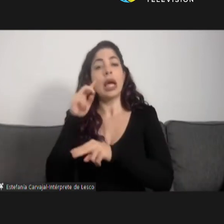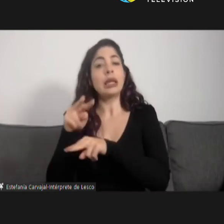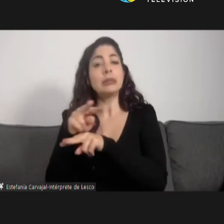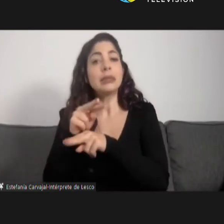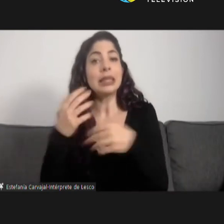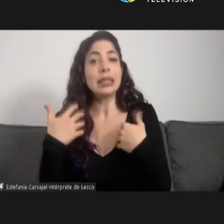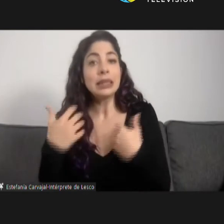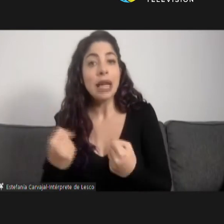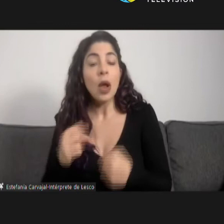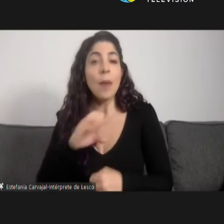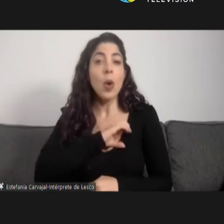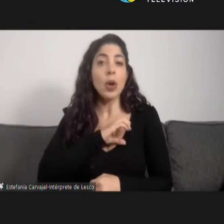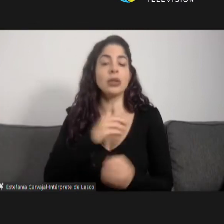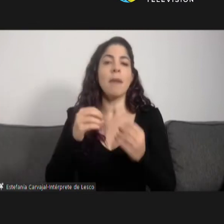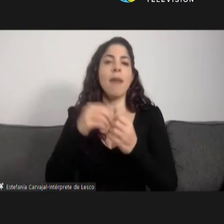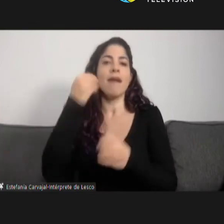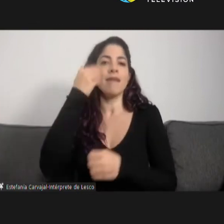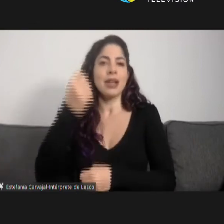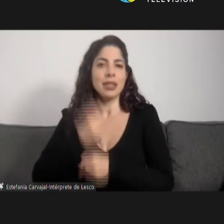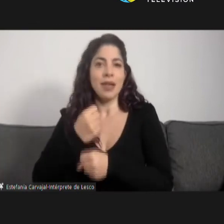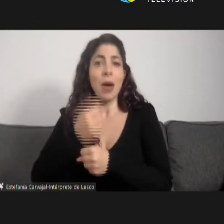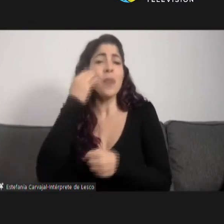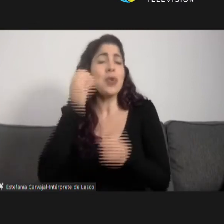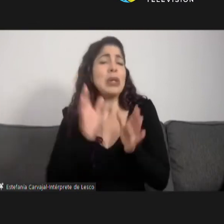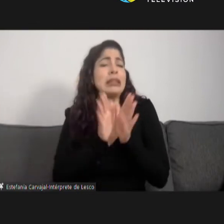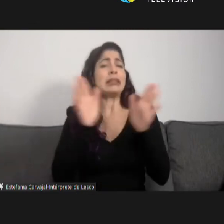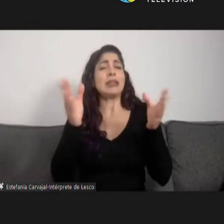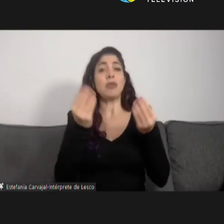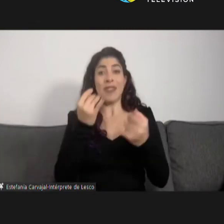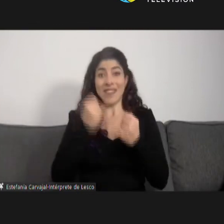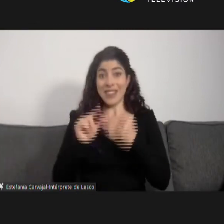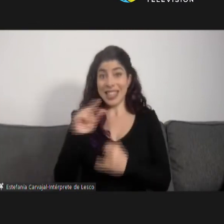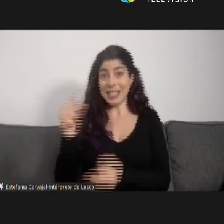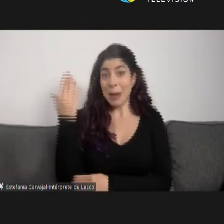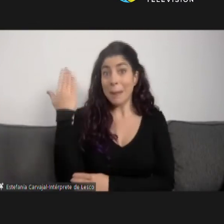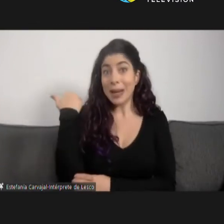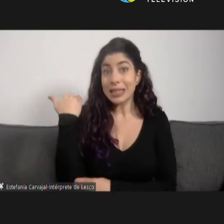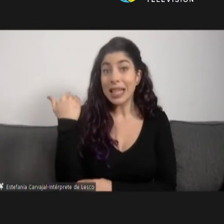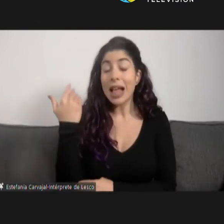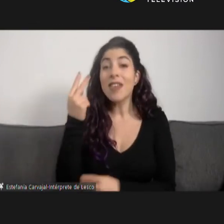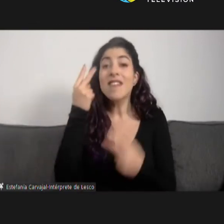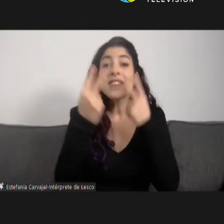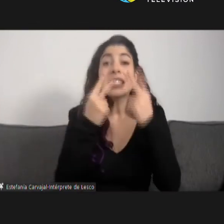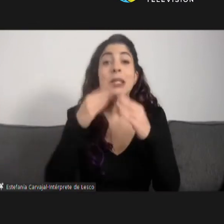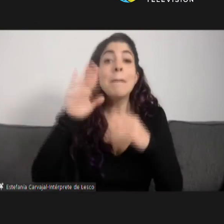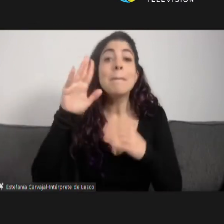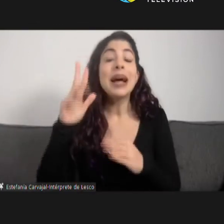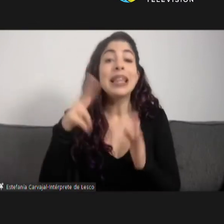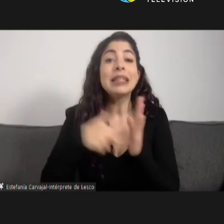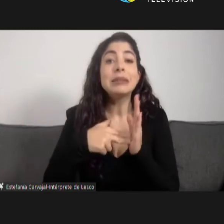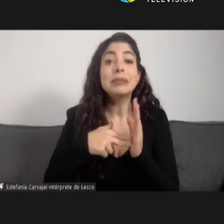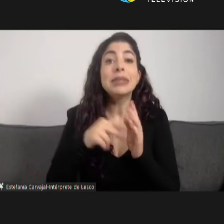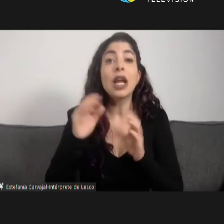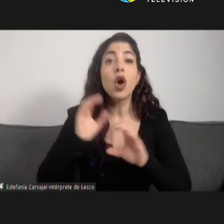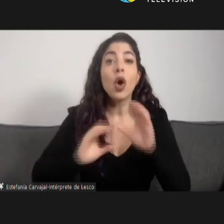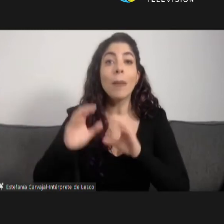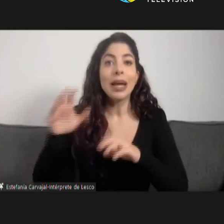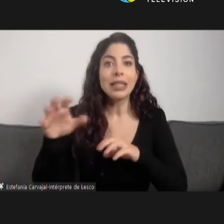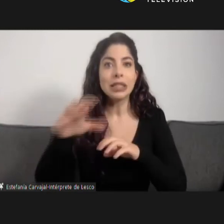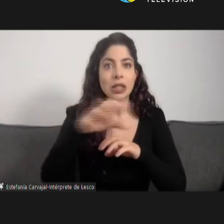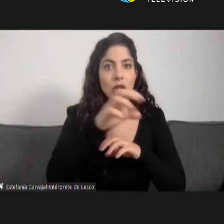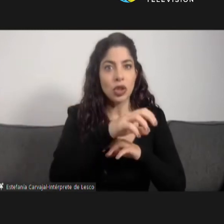fuerza pública porque la cobertura es muy amplia. Solo el fin de semana anterior logramos visitar a más de 3,000 establecimientos comerciales. Tenemos la